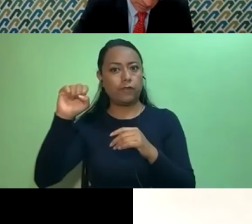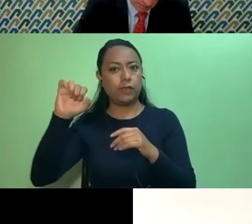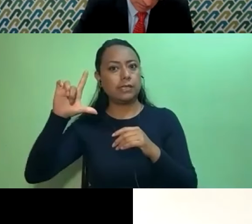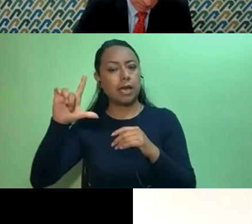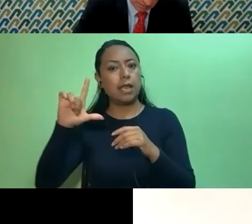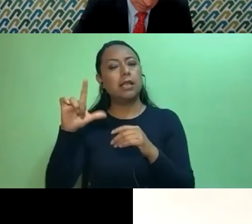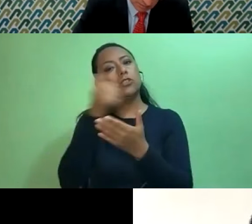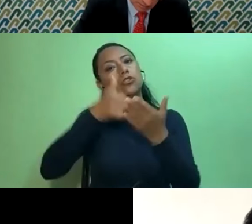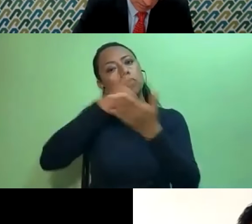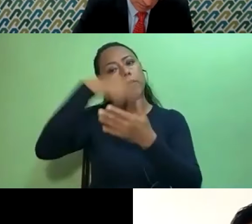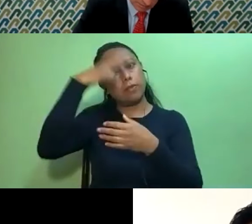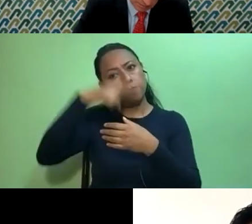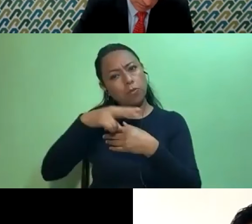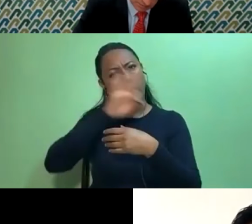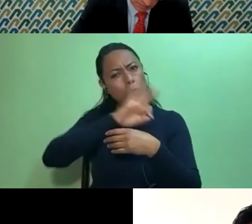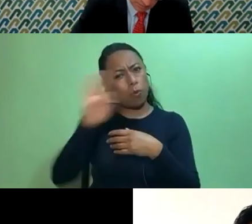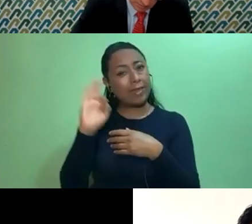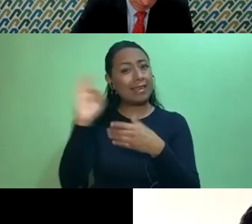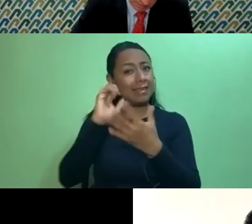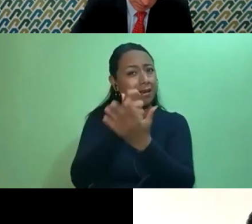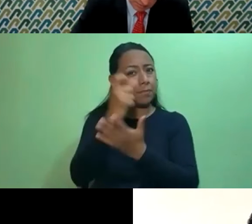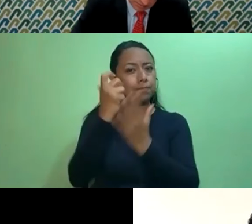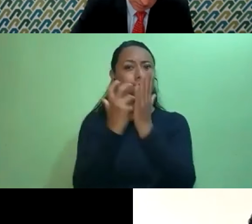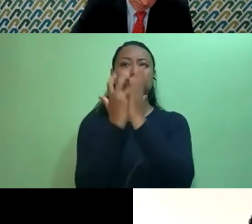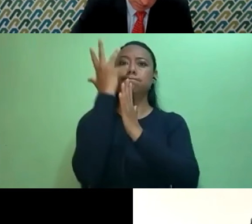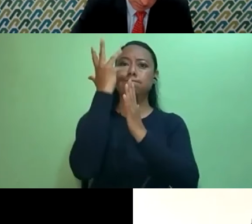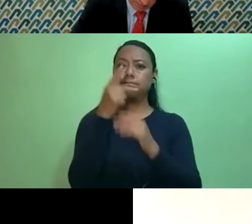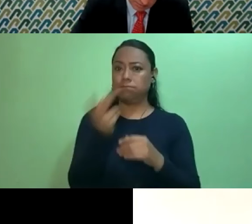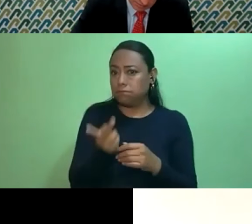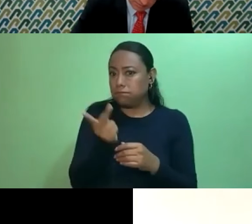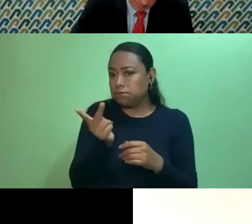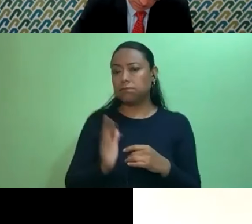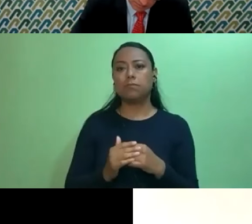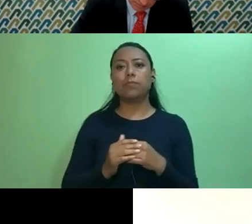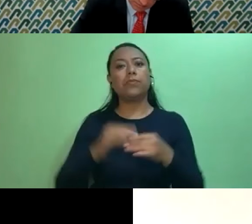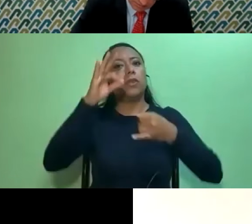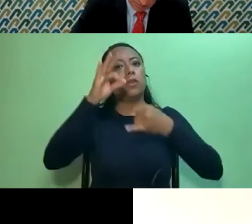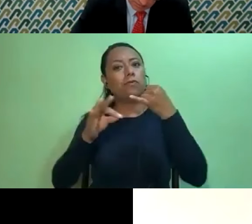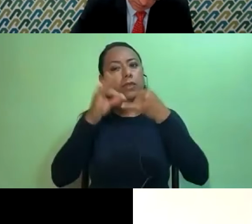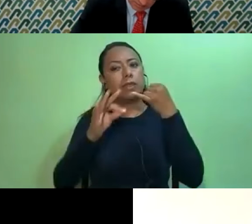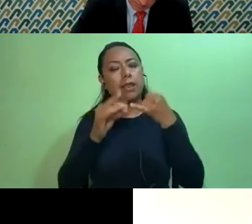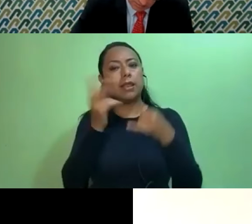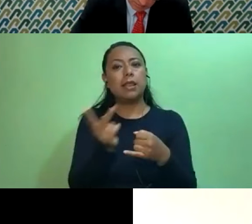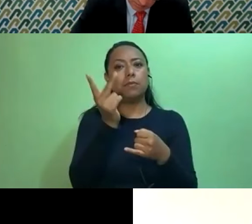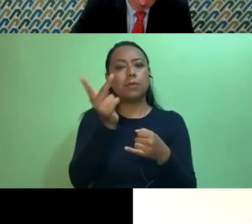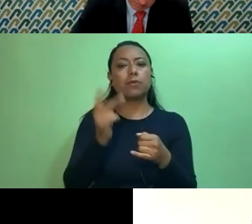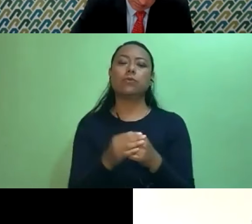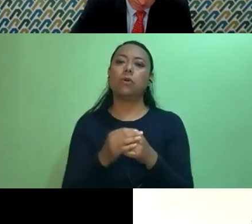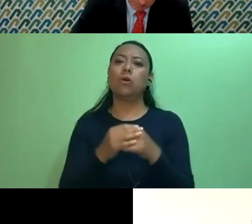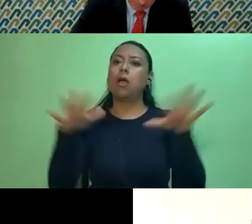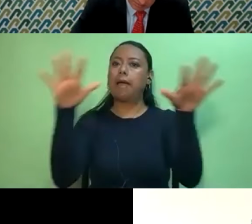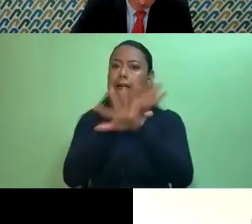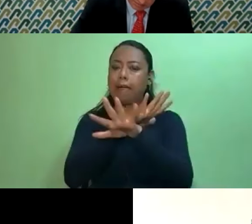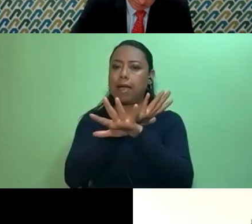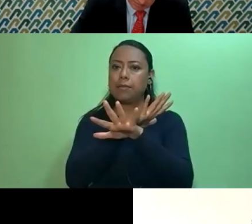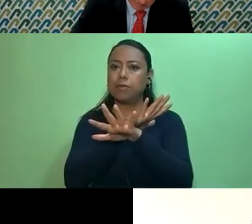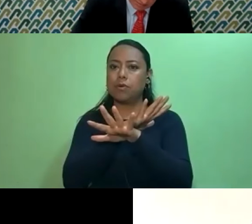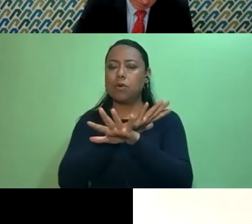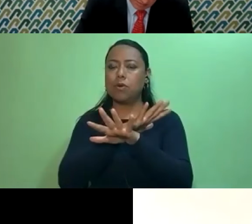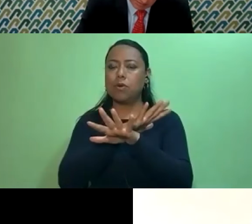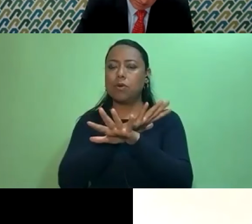cobro excesivo. Y finalmente le preguntaría al procurador, la reforma propuesta al artículo 81,